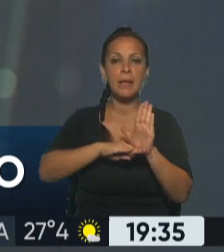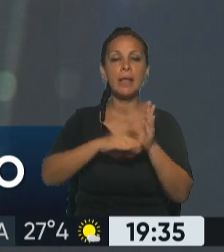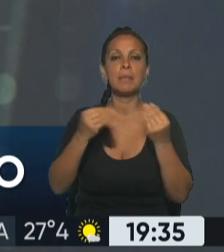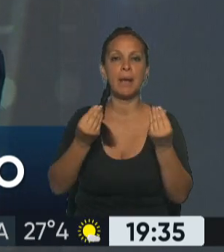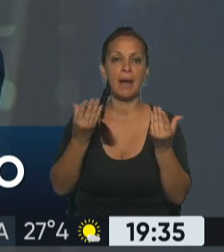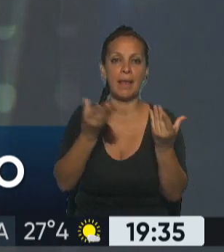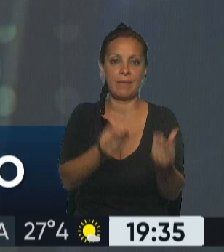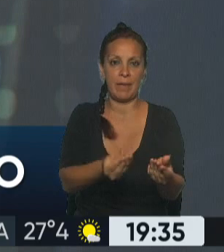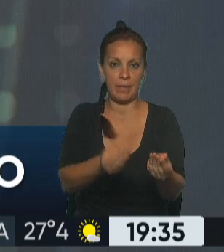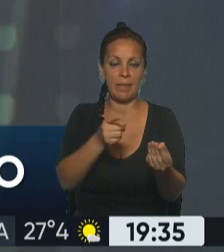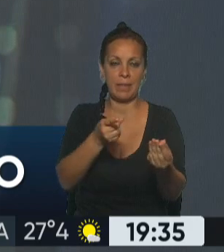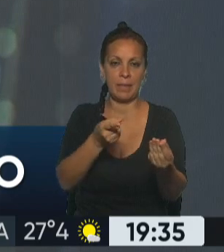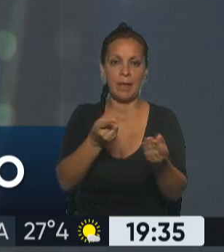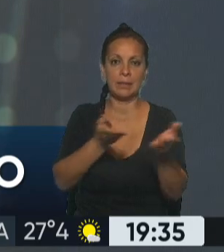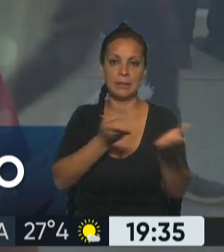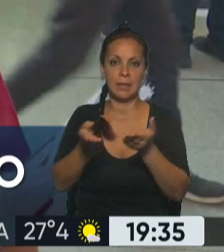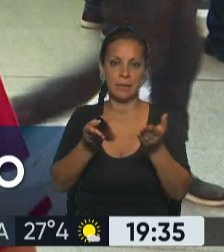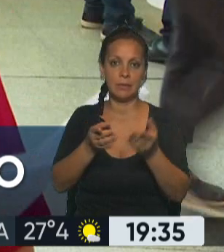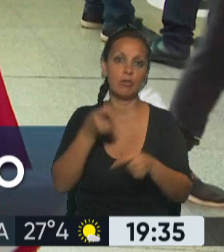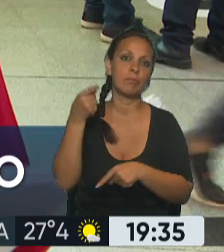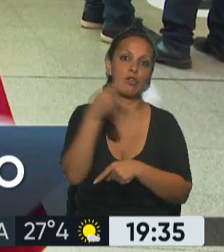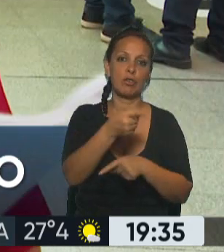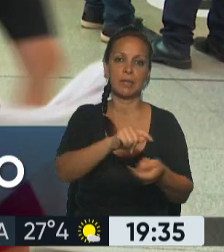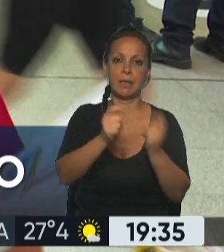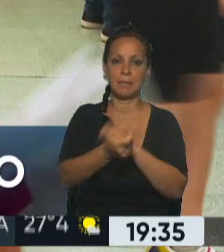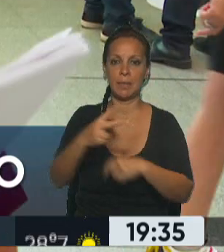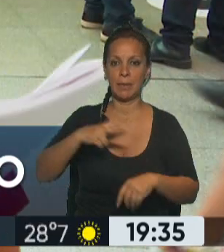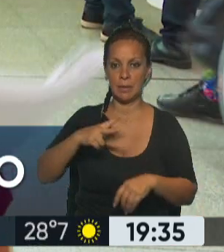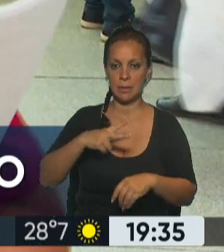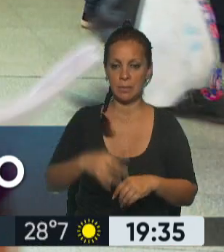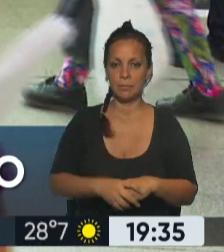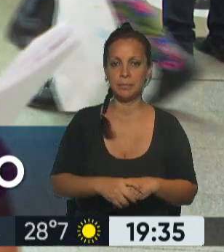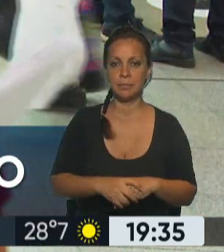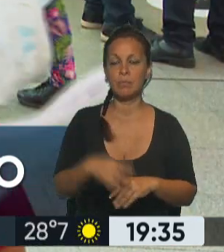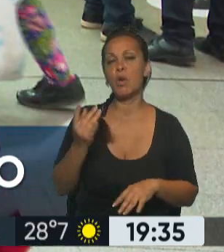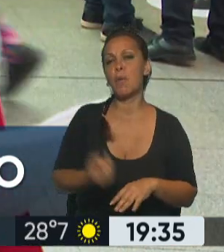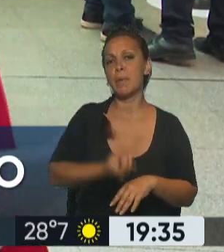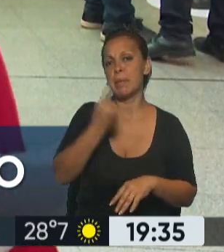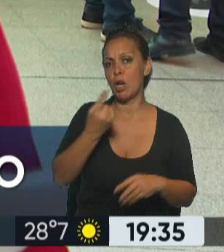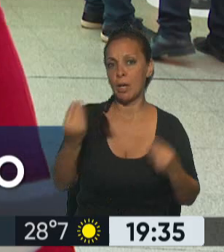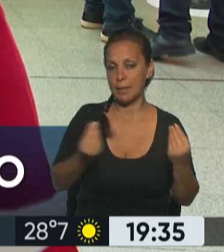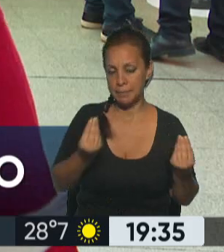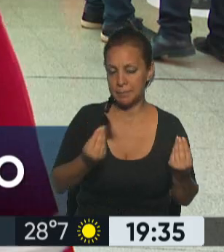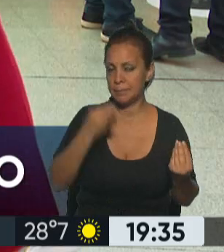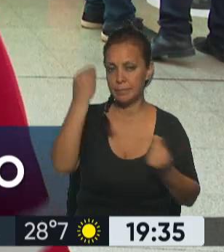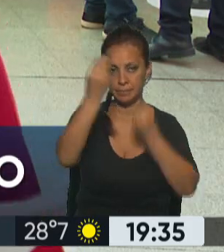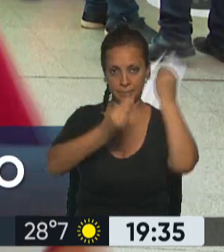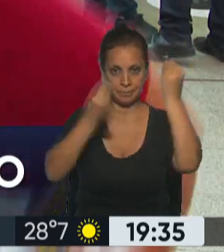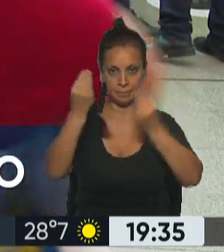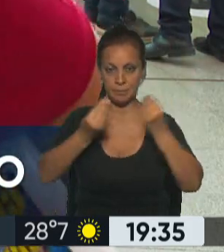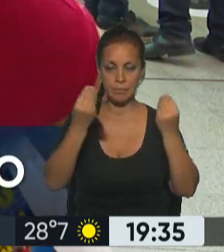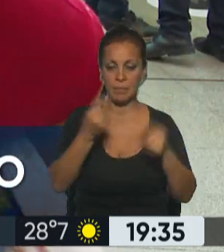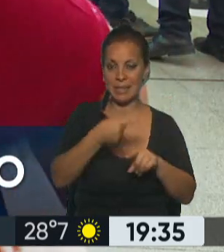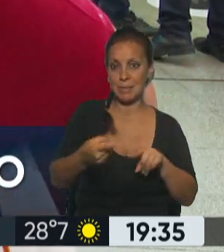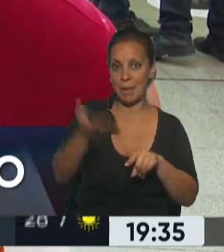del servicio y en contra de la privatización. Bueno, mira, en primer lugar, preocupados, hoy ya nos... toda esta semana estuvieron